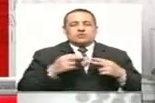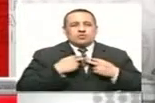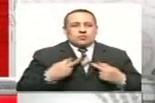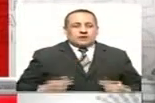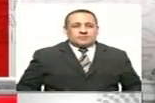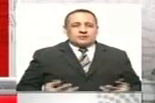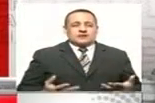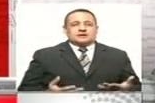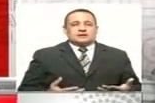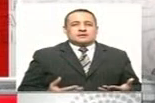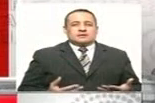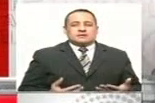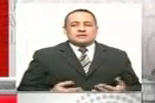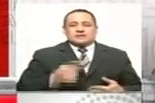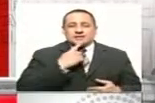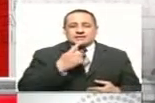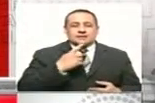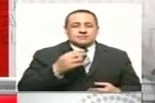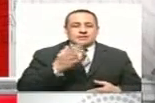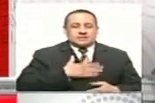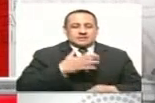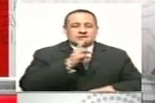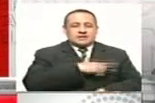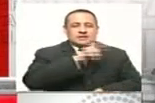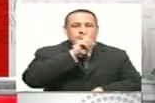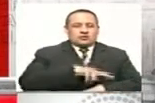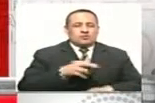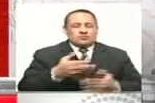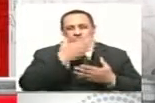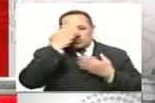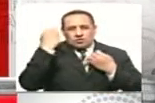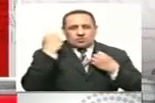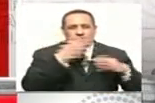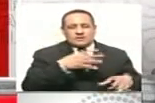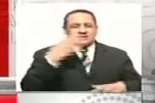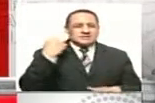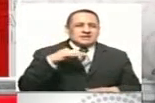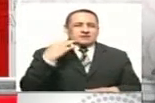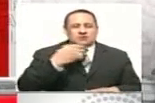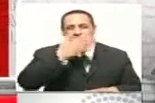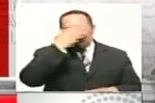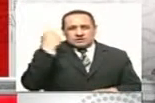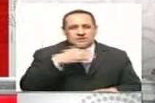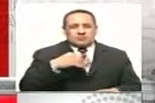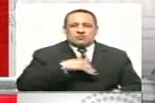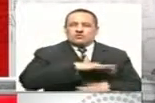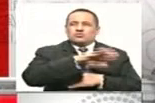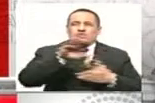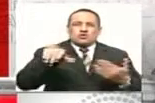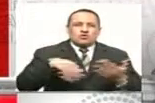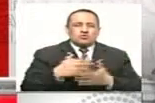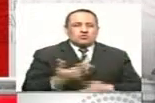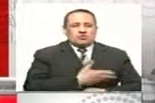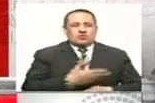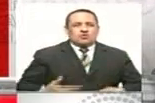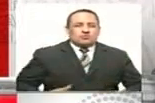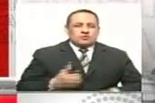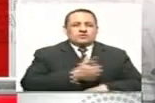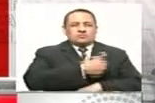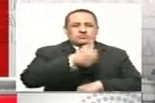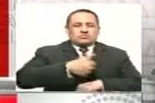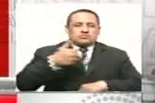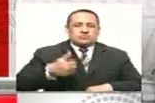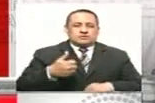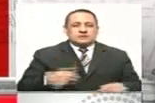Huancavelica es la región más olvidada, siempre ha sido olvidada por todos los gobiernos de turno.